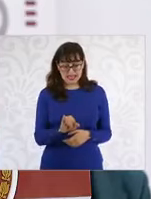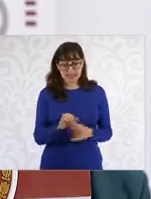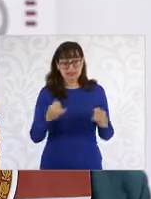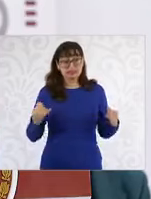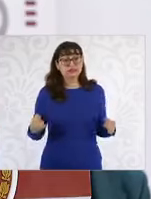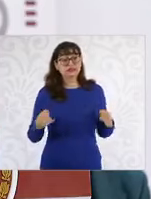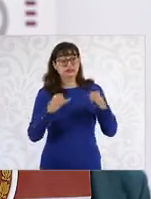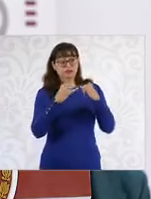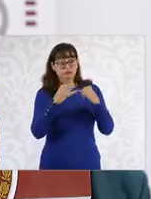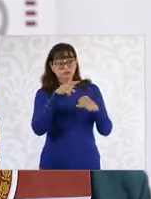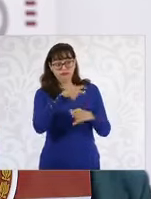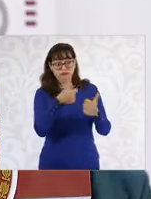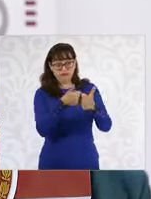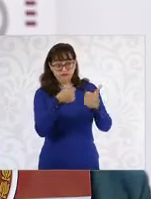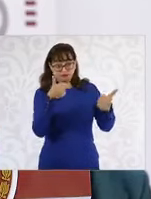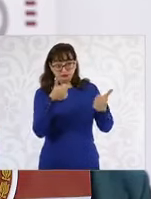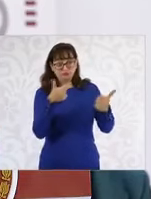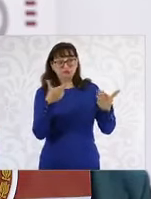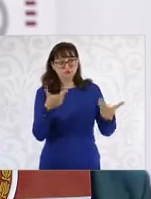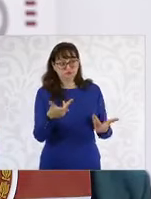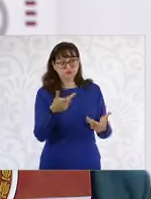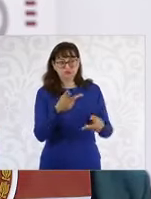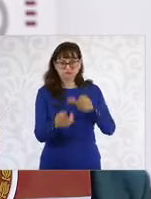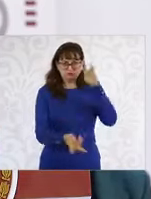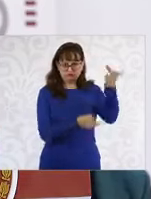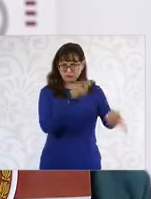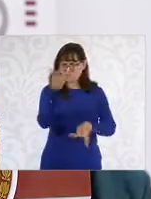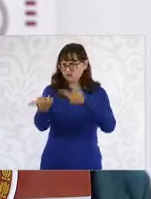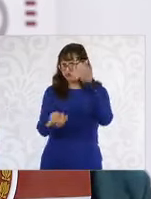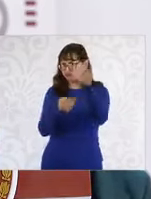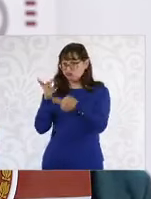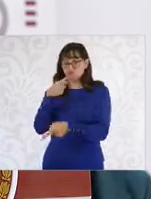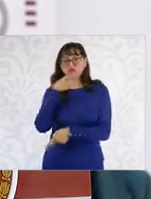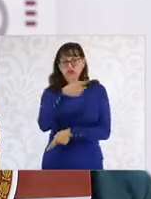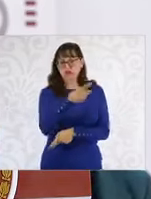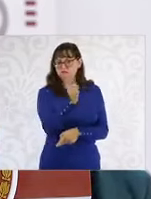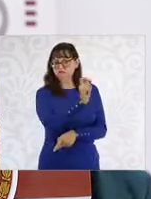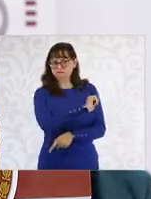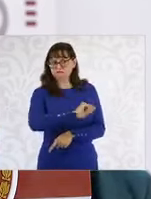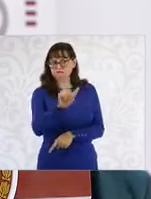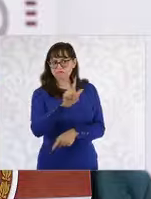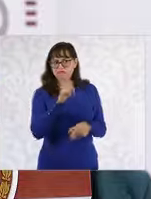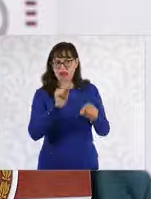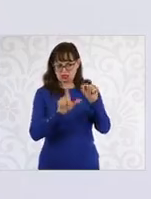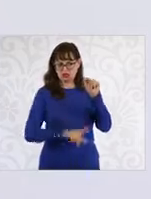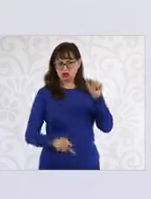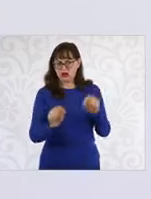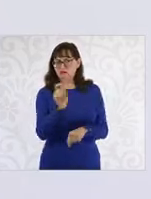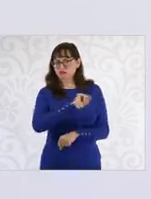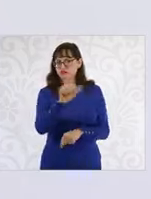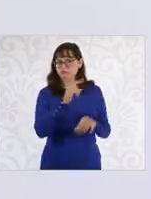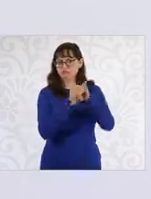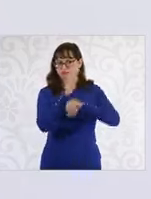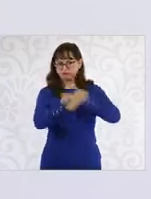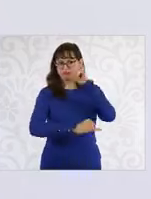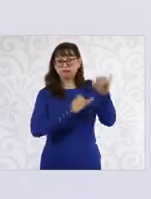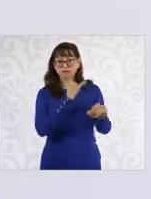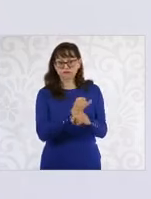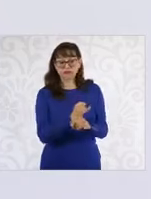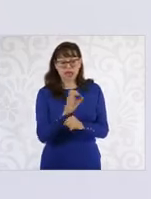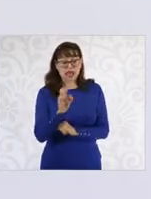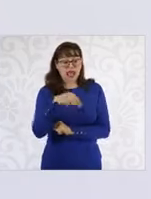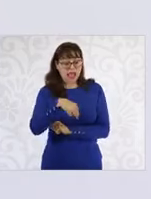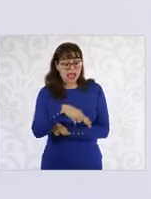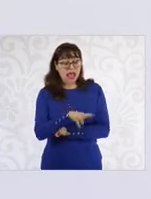de mucho prestigio nacional e internacional, hace una encuesta y pregunta, ahora sí la